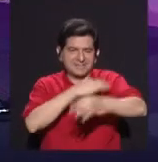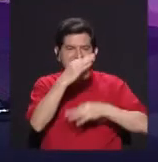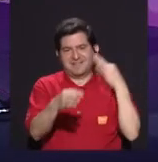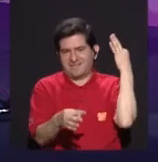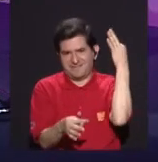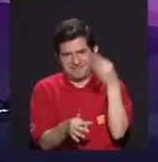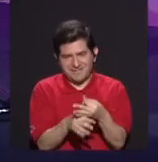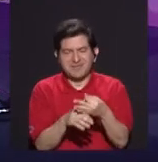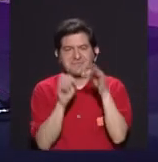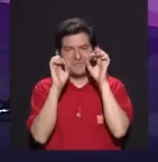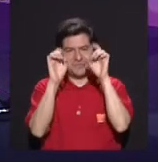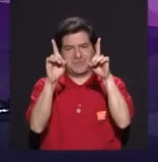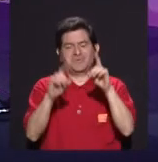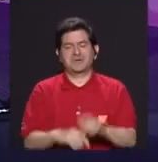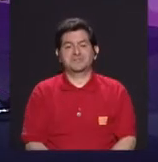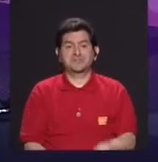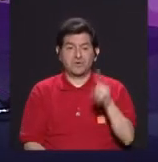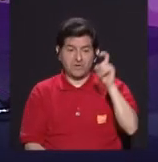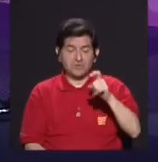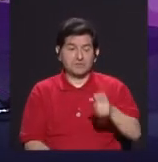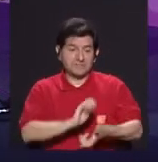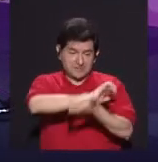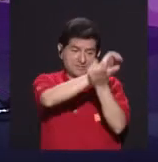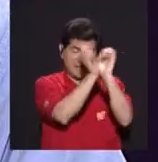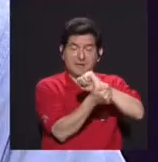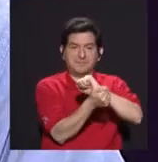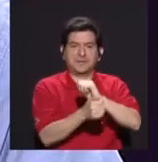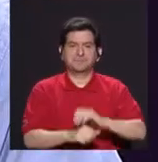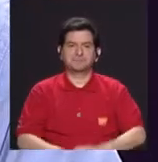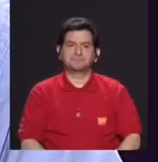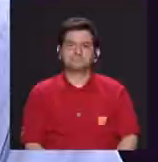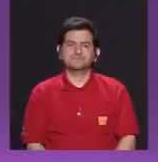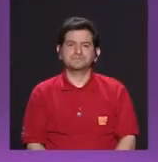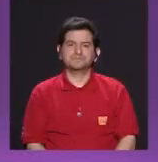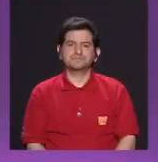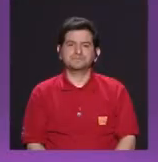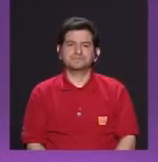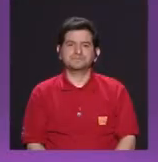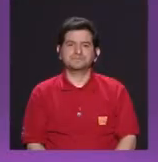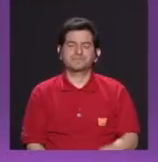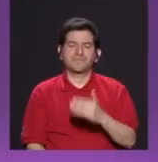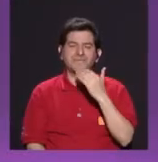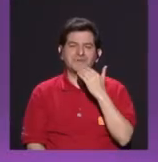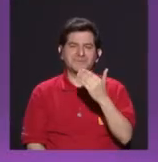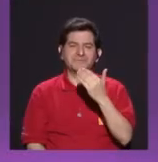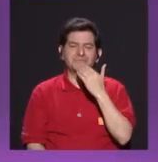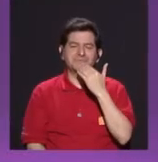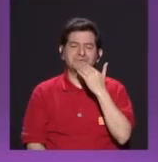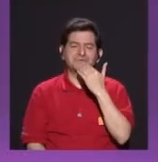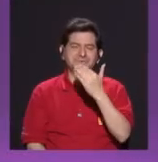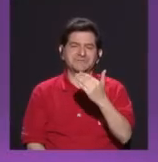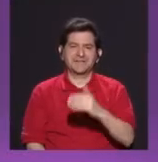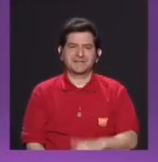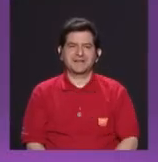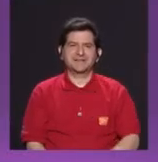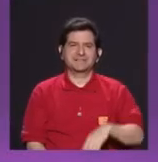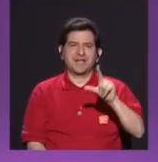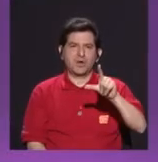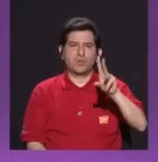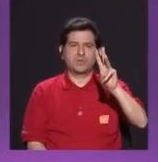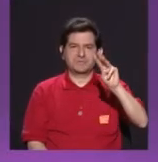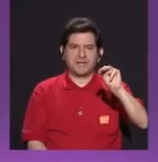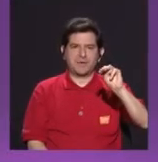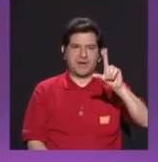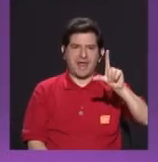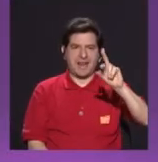educación entonces tenemos que revertirla muchísimas gracias a luis manuel por